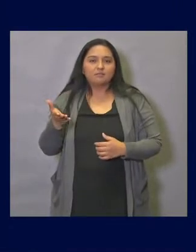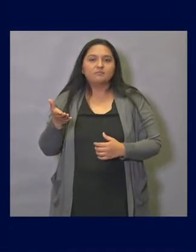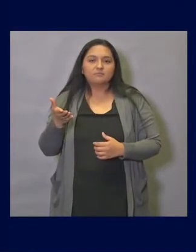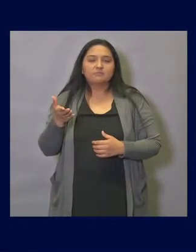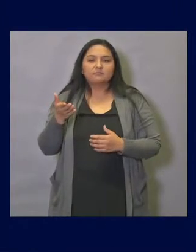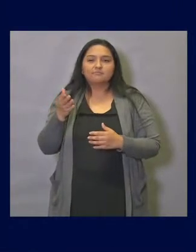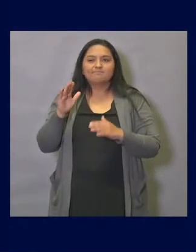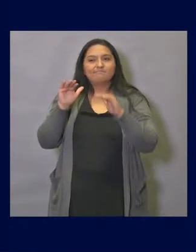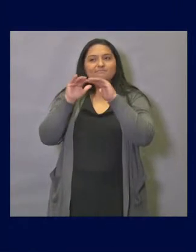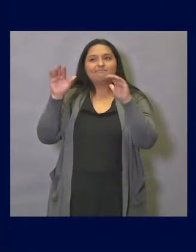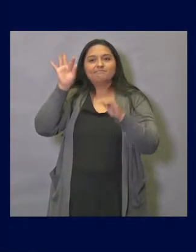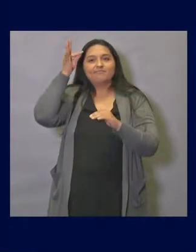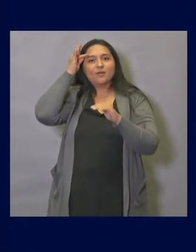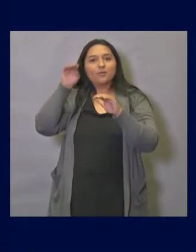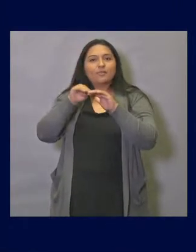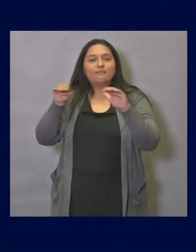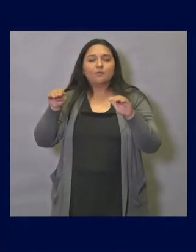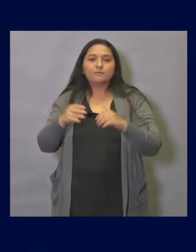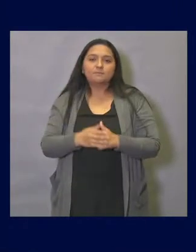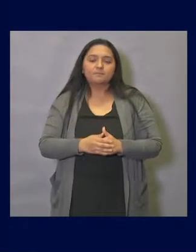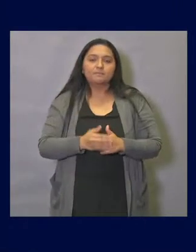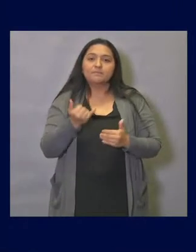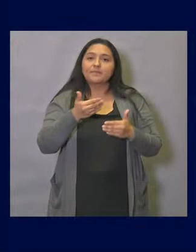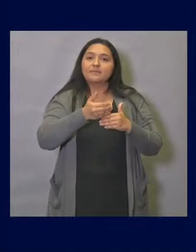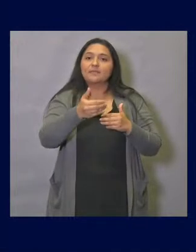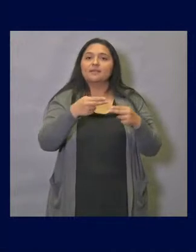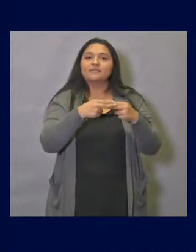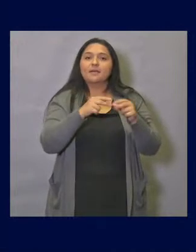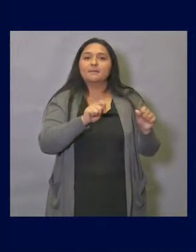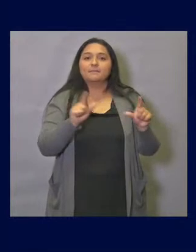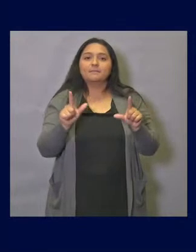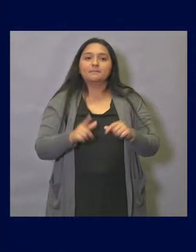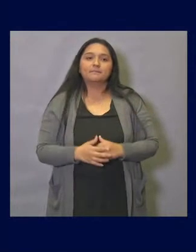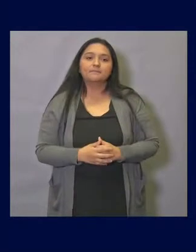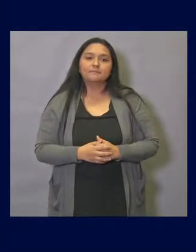federal. Next slide, please.